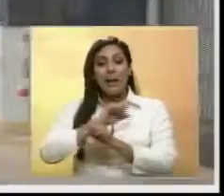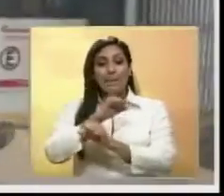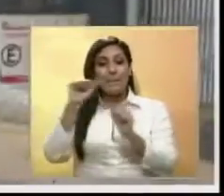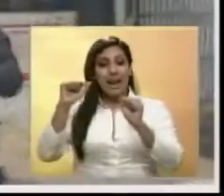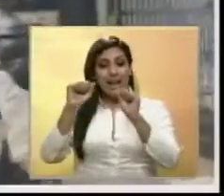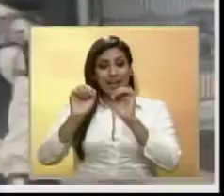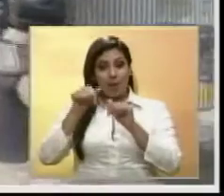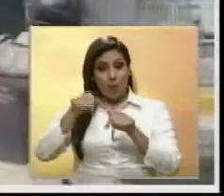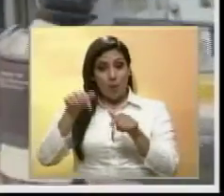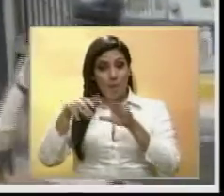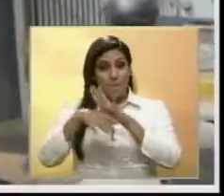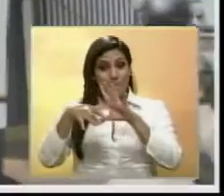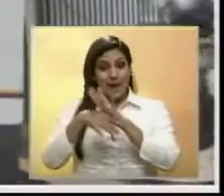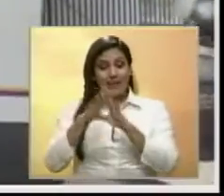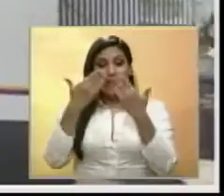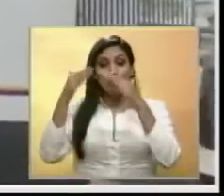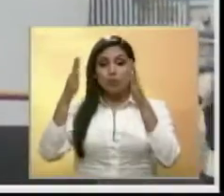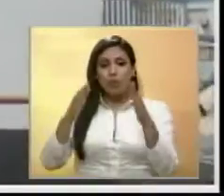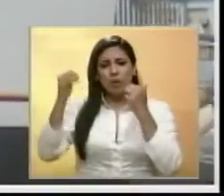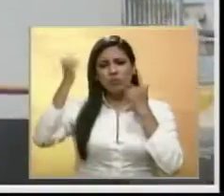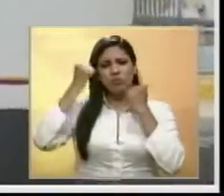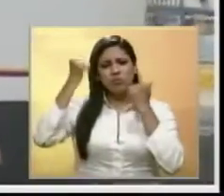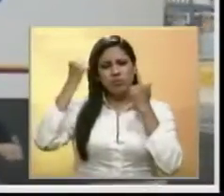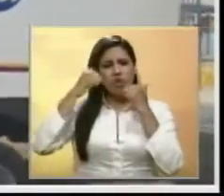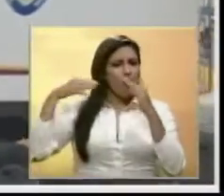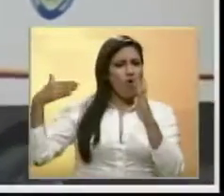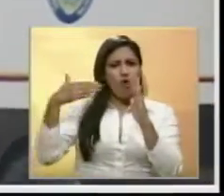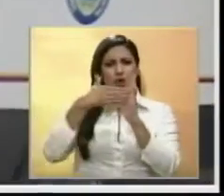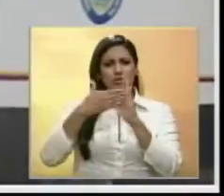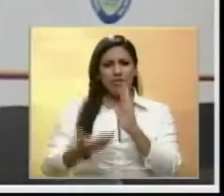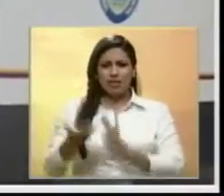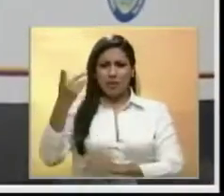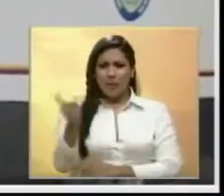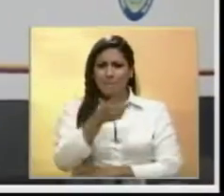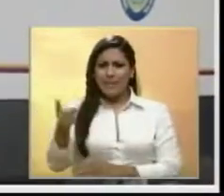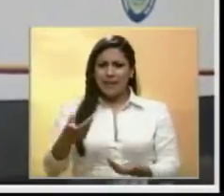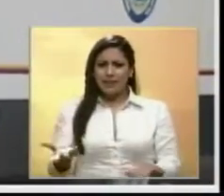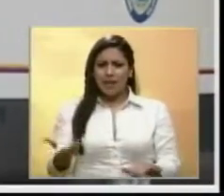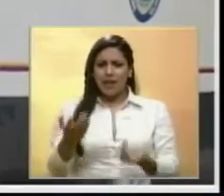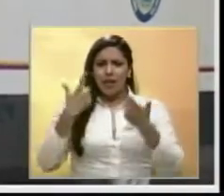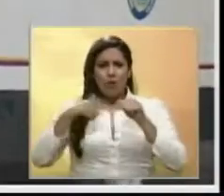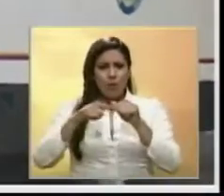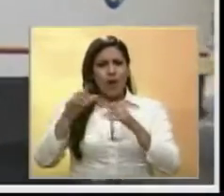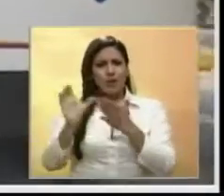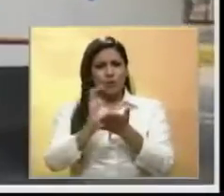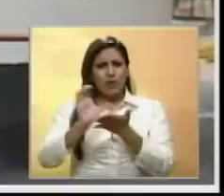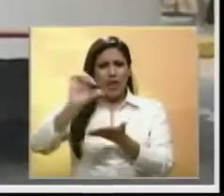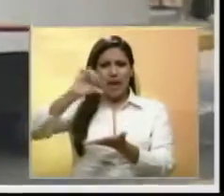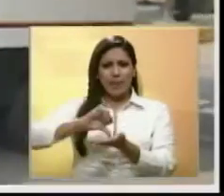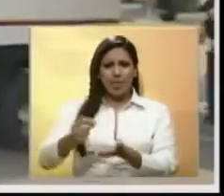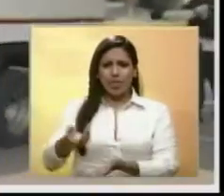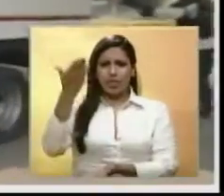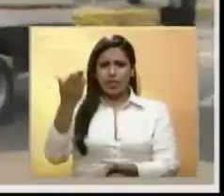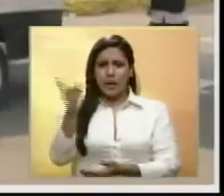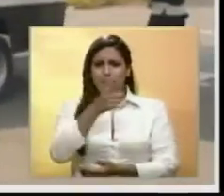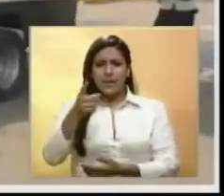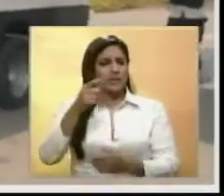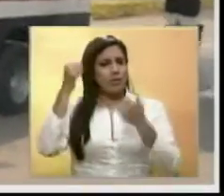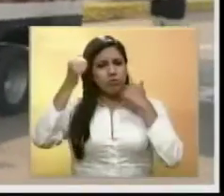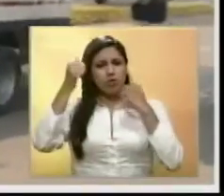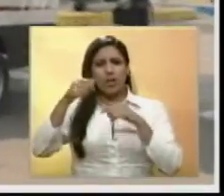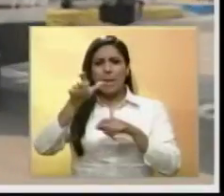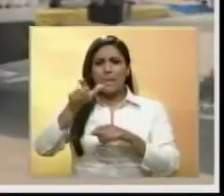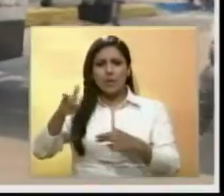horas de este martes estudiantes protestaban en contra del aumento del pasaje en la ciudad capital. Durante la manifestación,